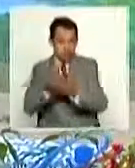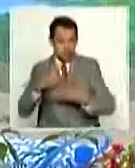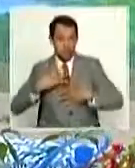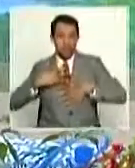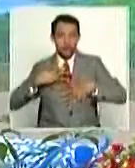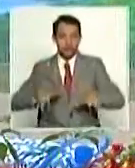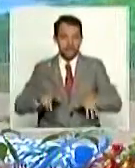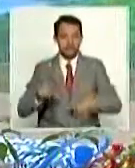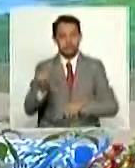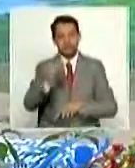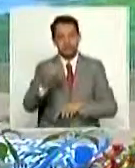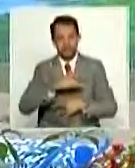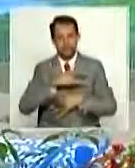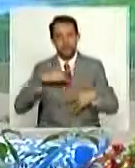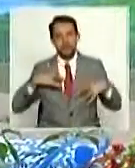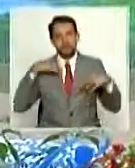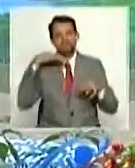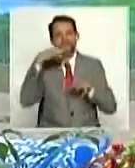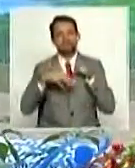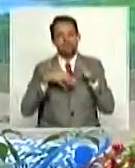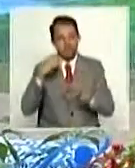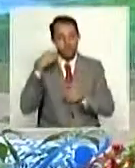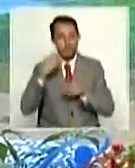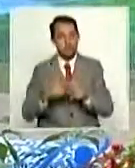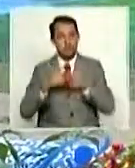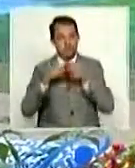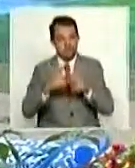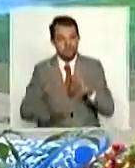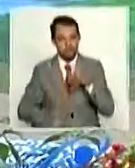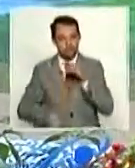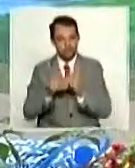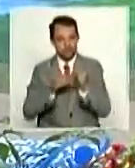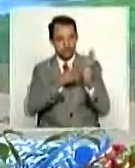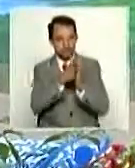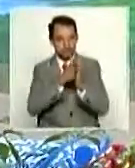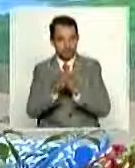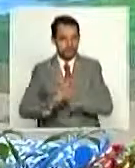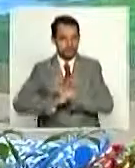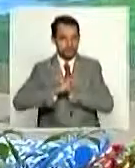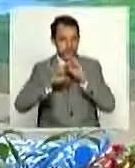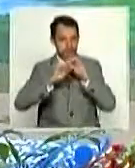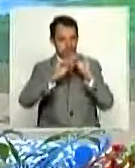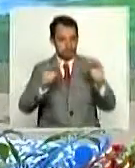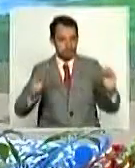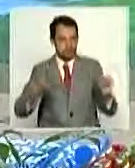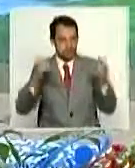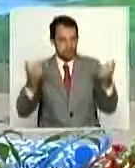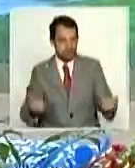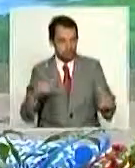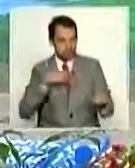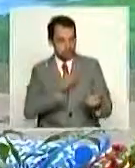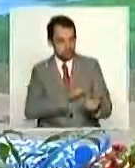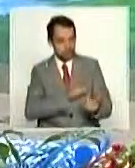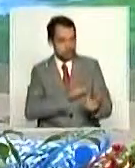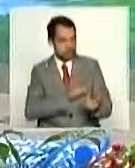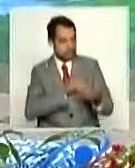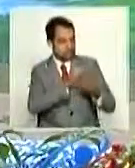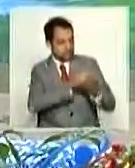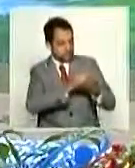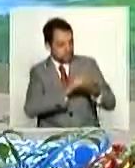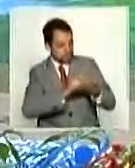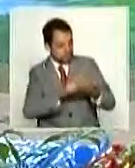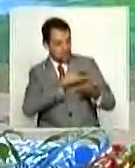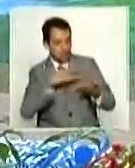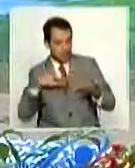no jueguen con su salud. Hay ejemplos muy claros. Cuando nosotros formulamos a un